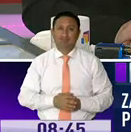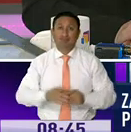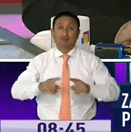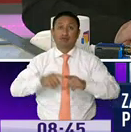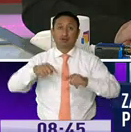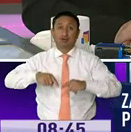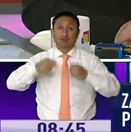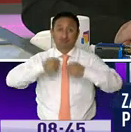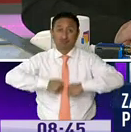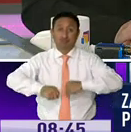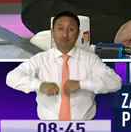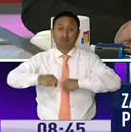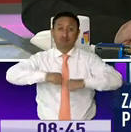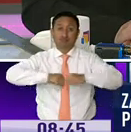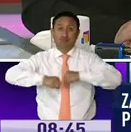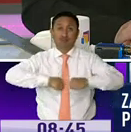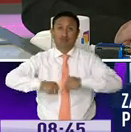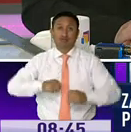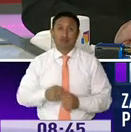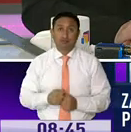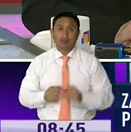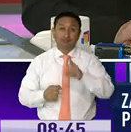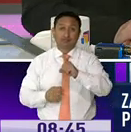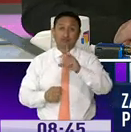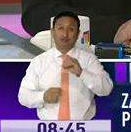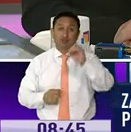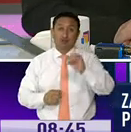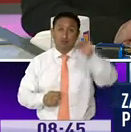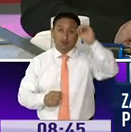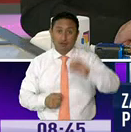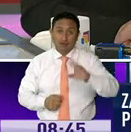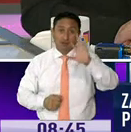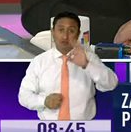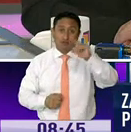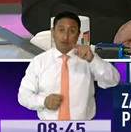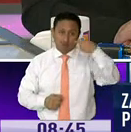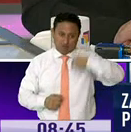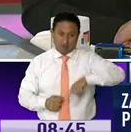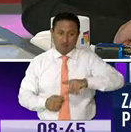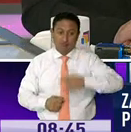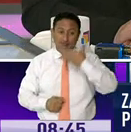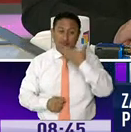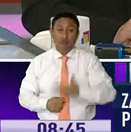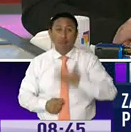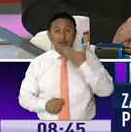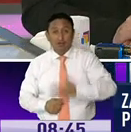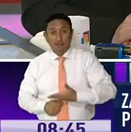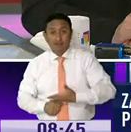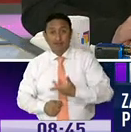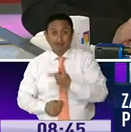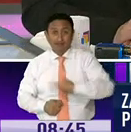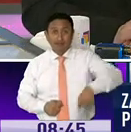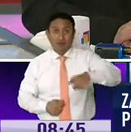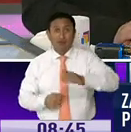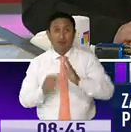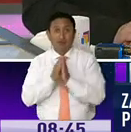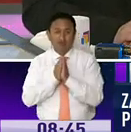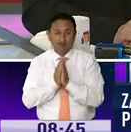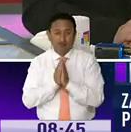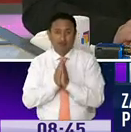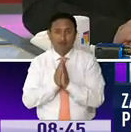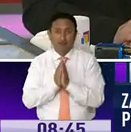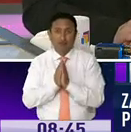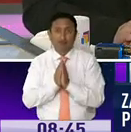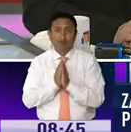seguimos trabajando, las bandejas, el 100% de la operatividad del ECO está ahí. Por eso yo quiero agradecer, Roberto, si usted me lo permite, felicitar a